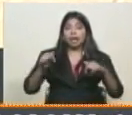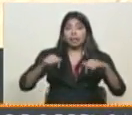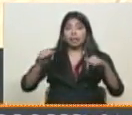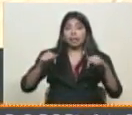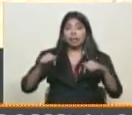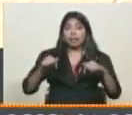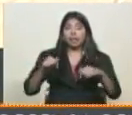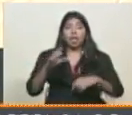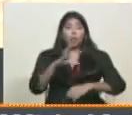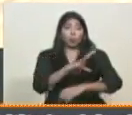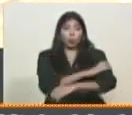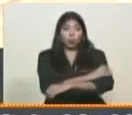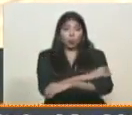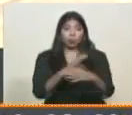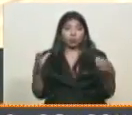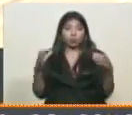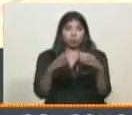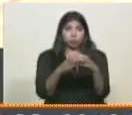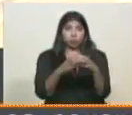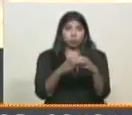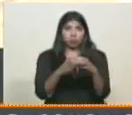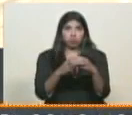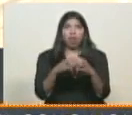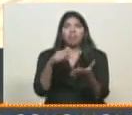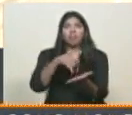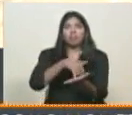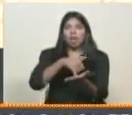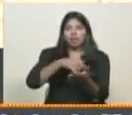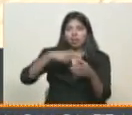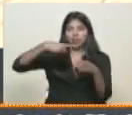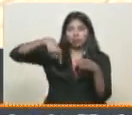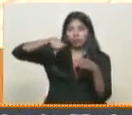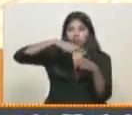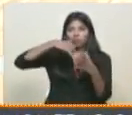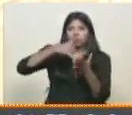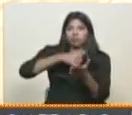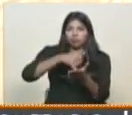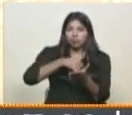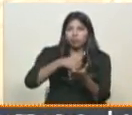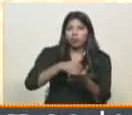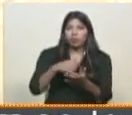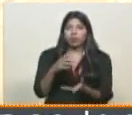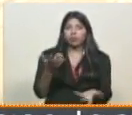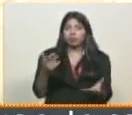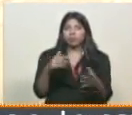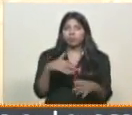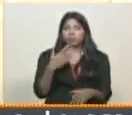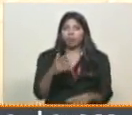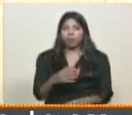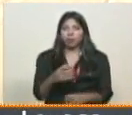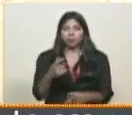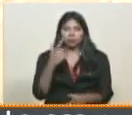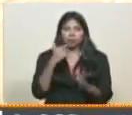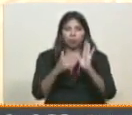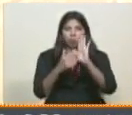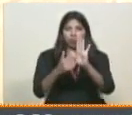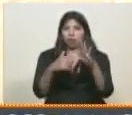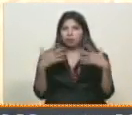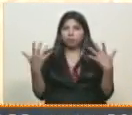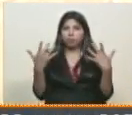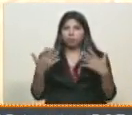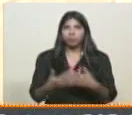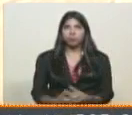la derecha está evidentemente en una situación de crisis que ya tienen dificultad para disimular y eso has hecho que es la